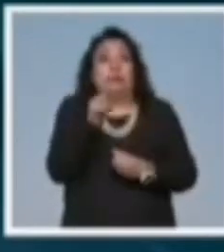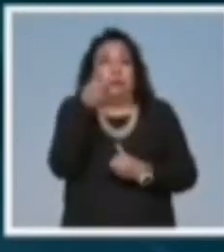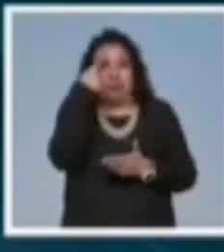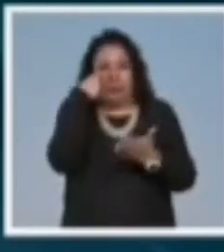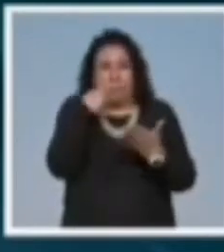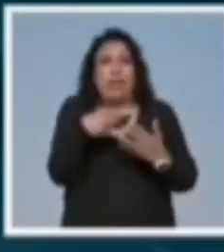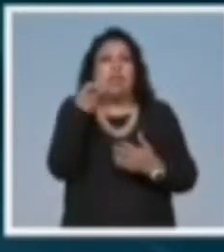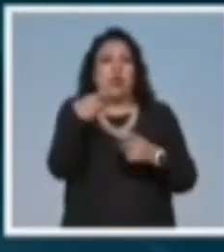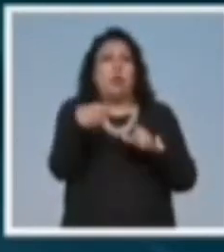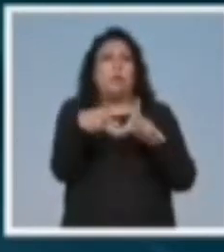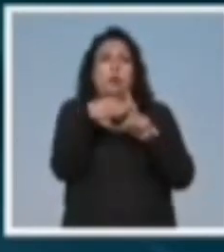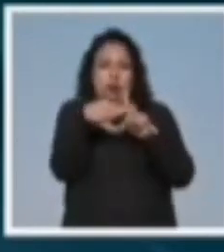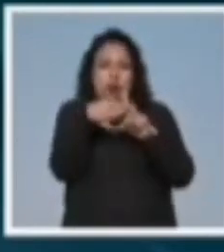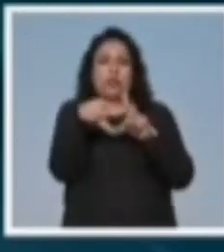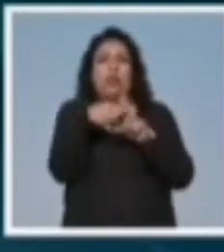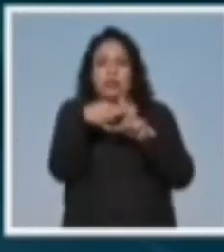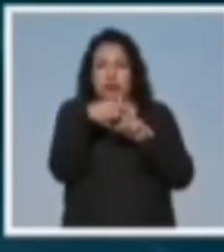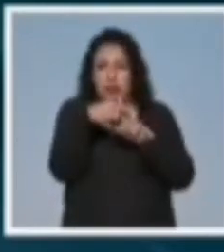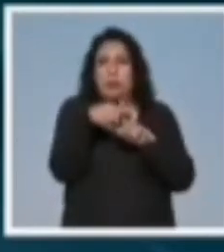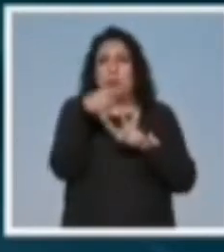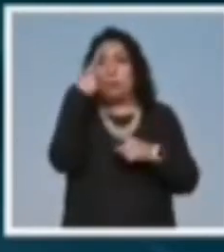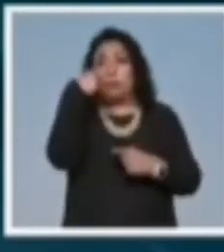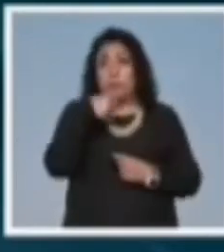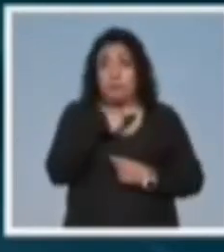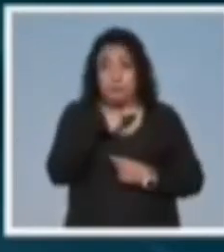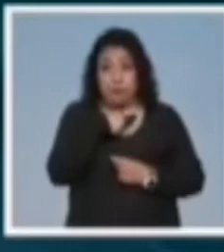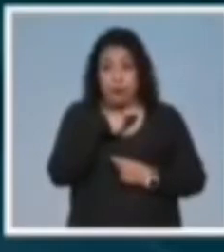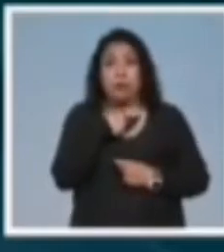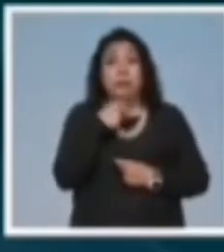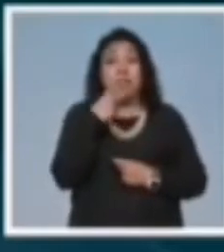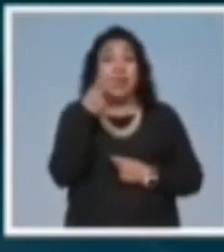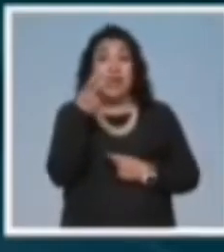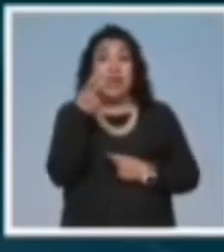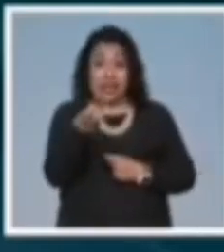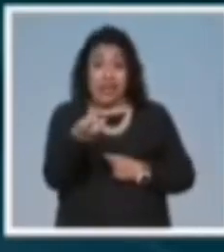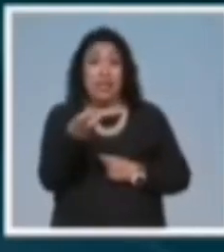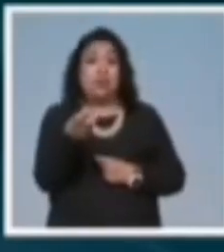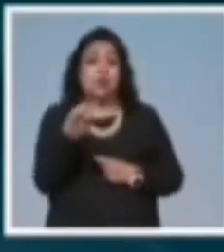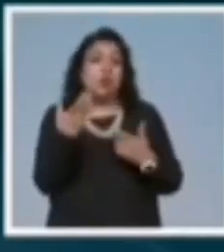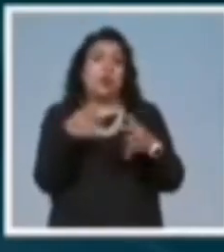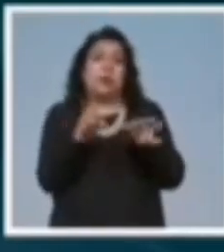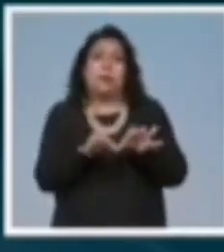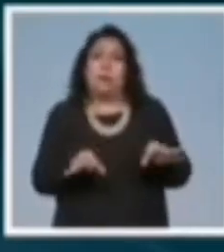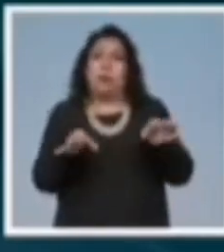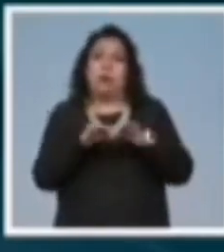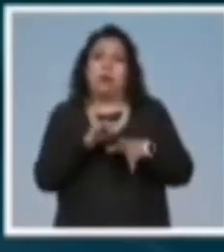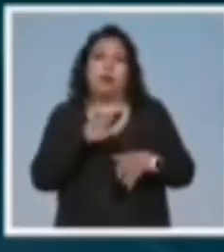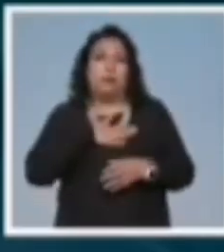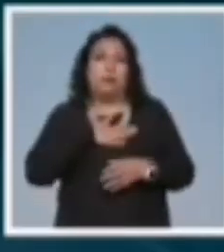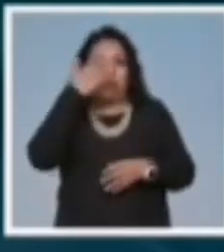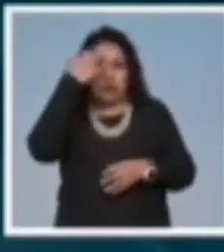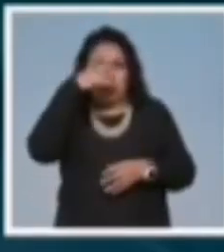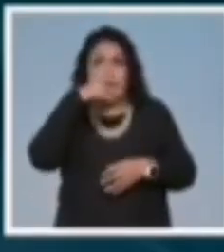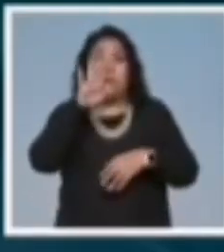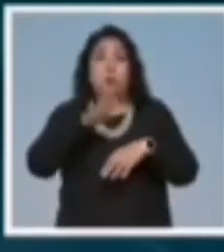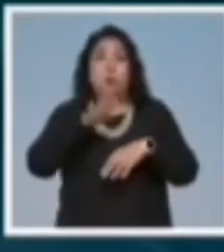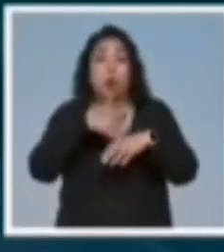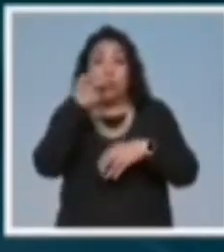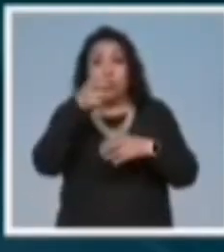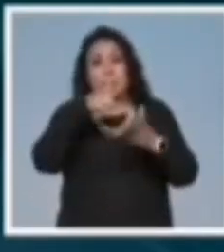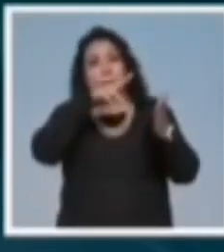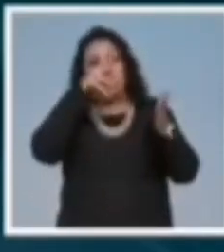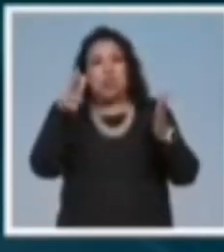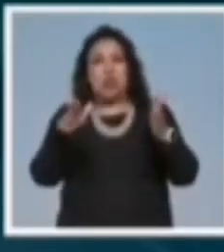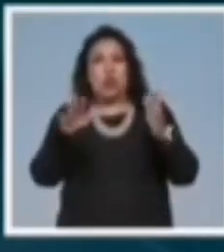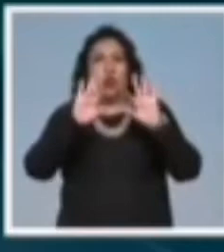una forma muy positiva de construir. Para mí eso ha sido algo fundamental en mi carrera, y por eso hago pintura